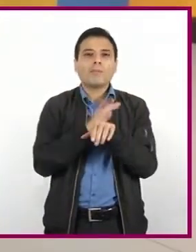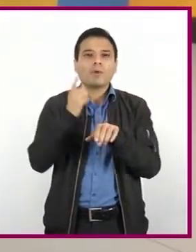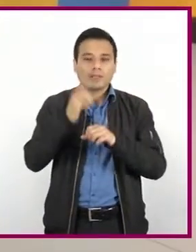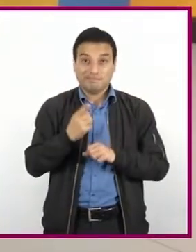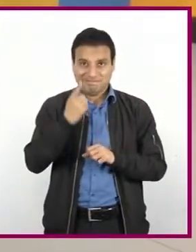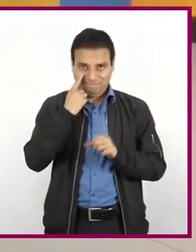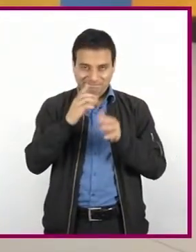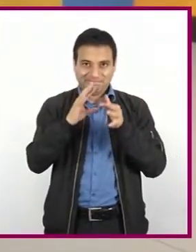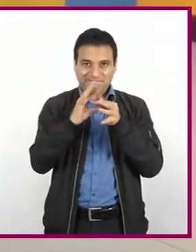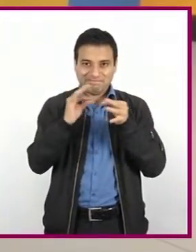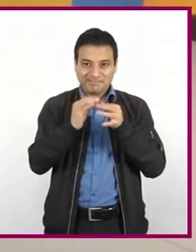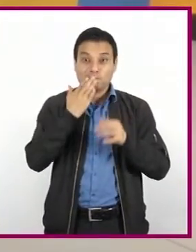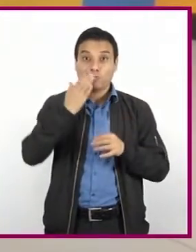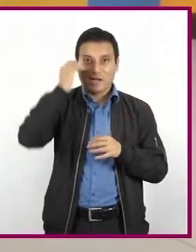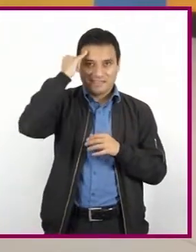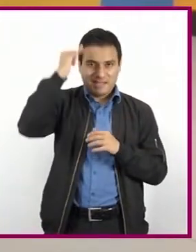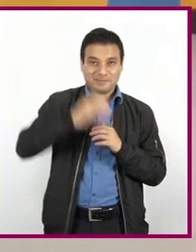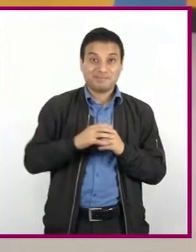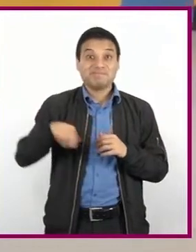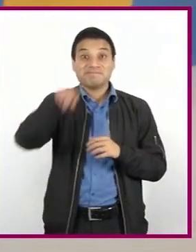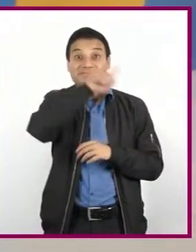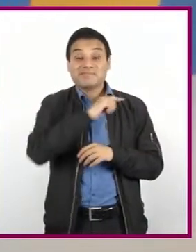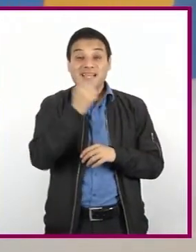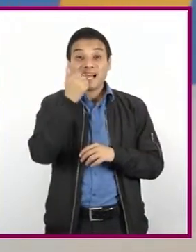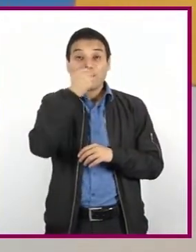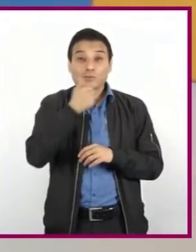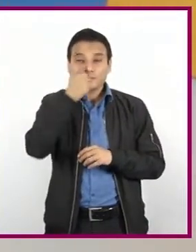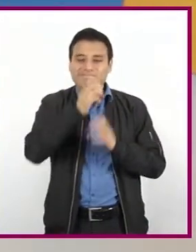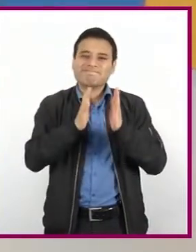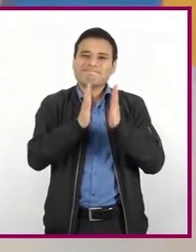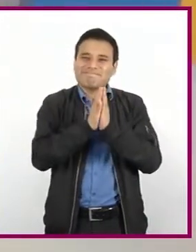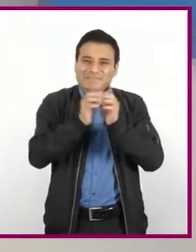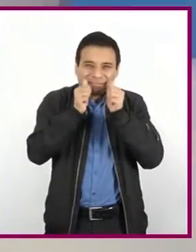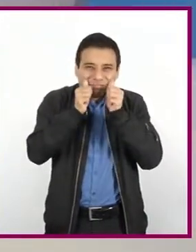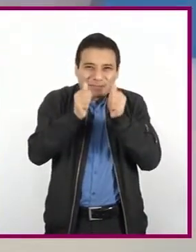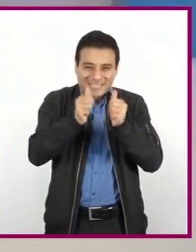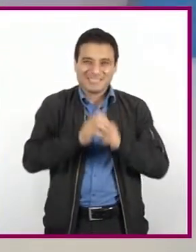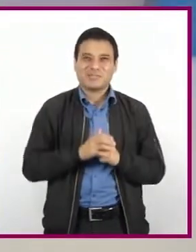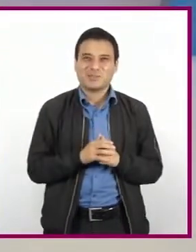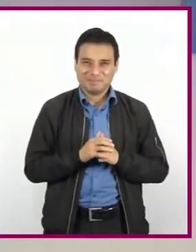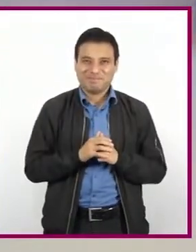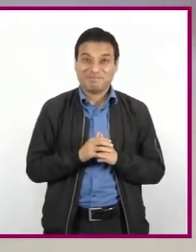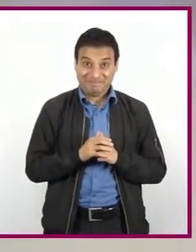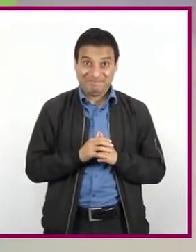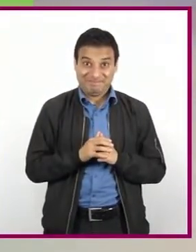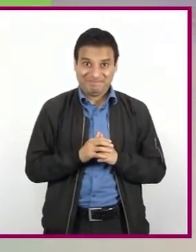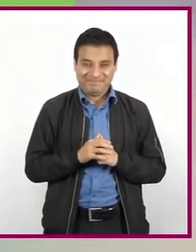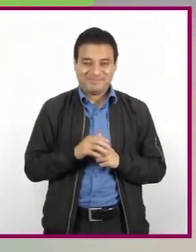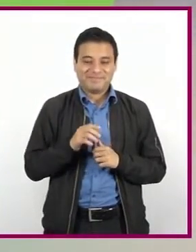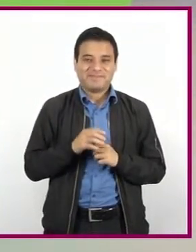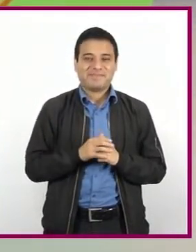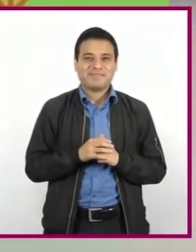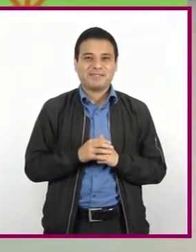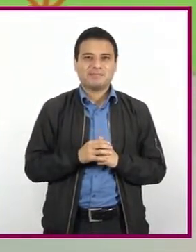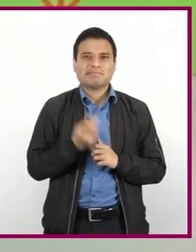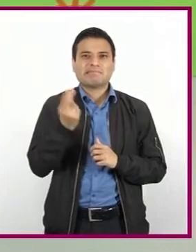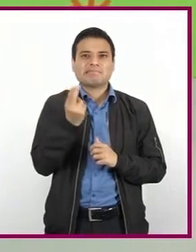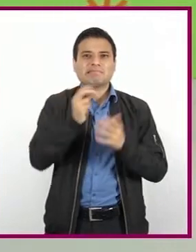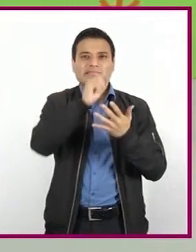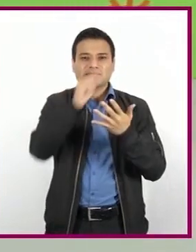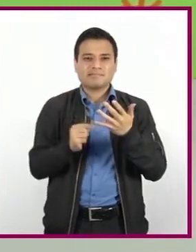idea, maestra! Alumnas y alumnos que nos ven, pongan mucha atención a lo que sucede durante el experimento. ¿Qué materiales vamos